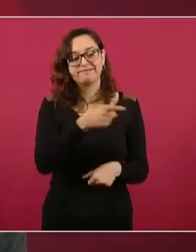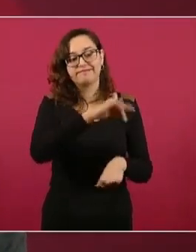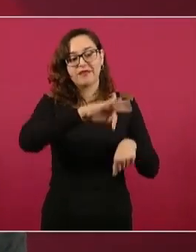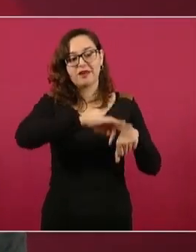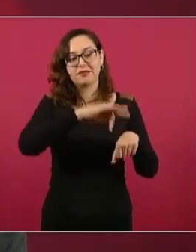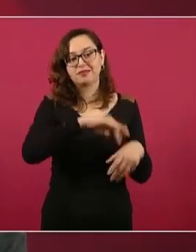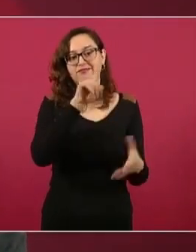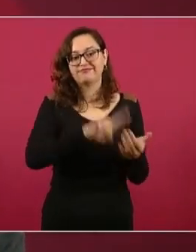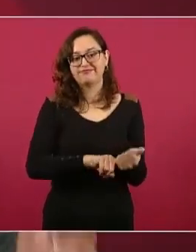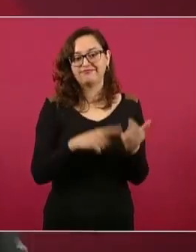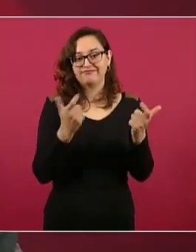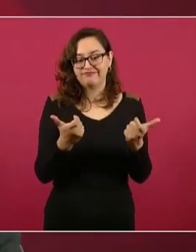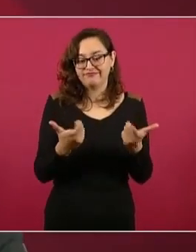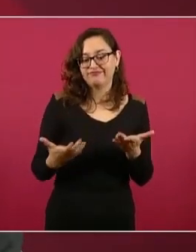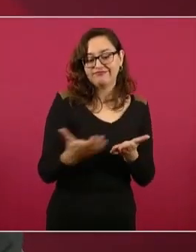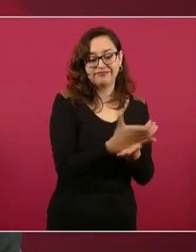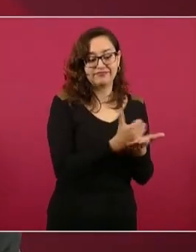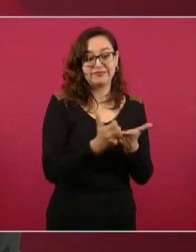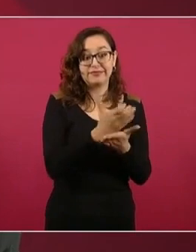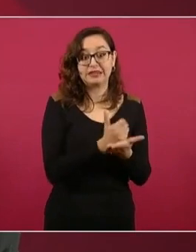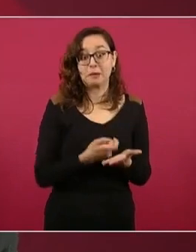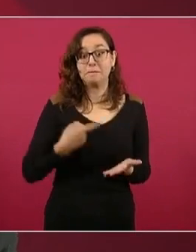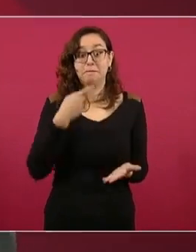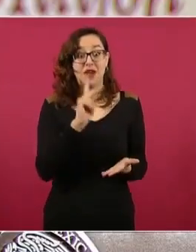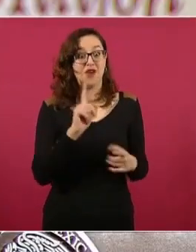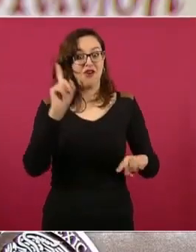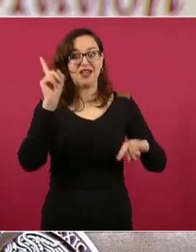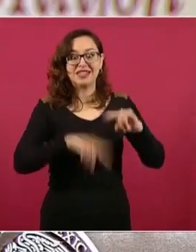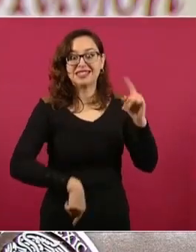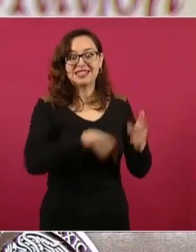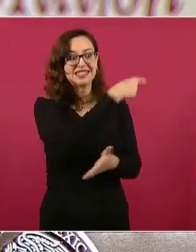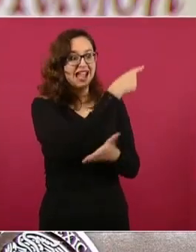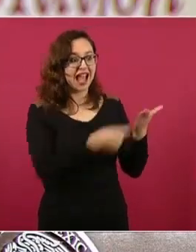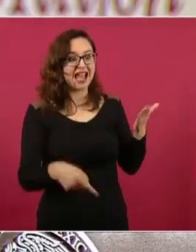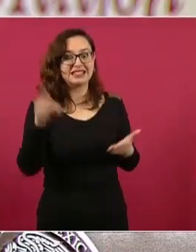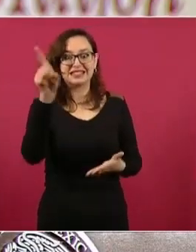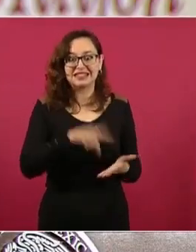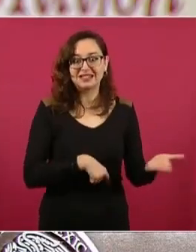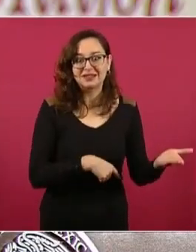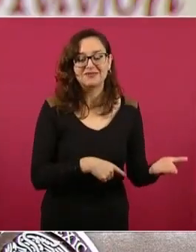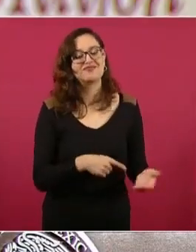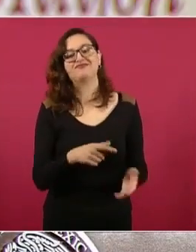esas corporaciones. Pero no podemos cancelarlos de tajo, lo deseable es que no existan,